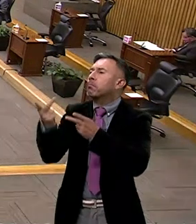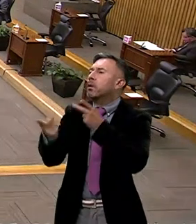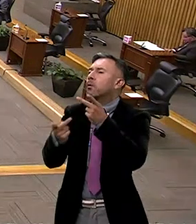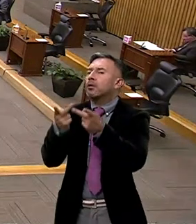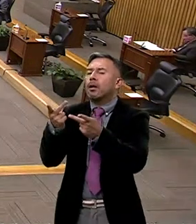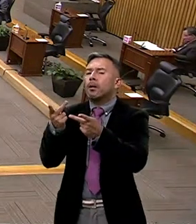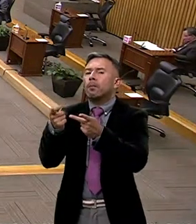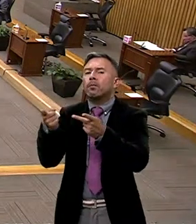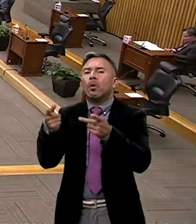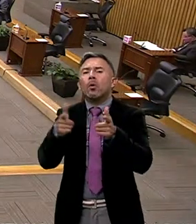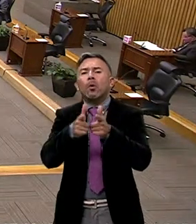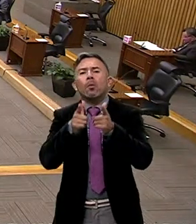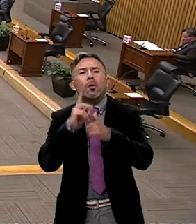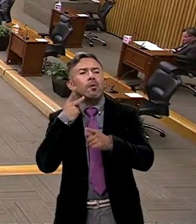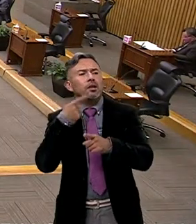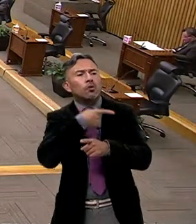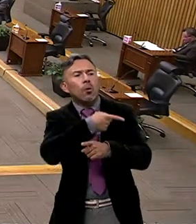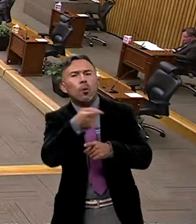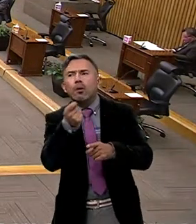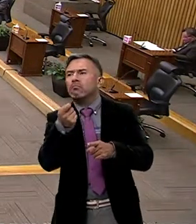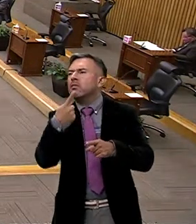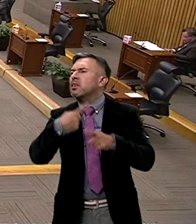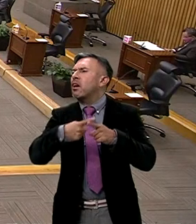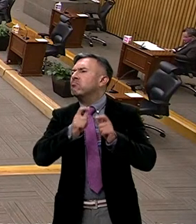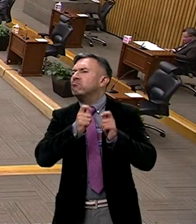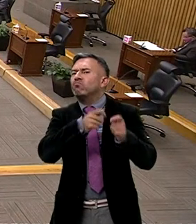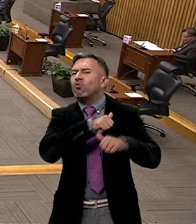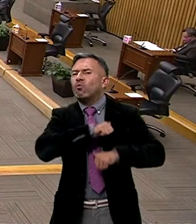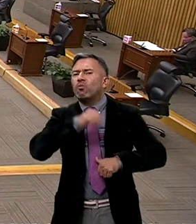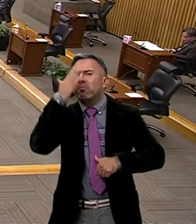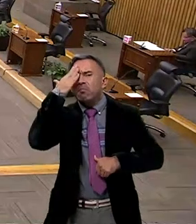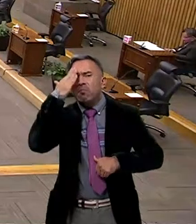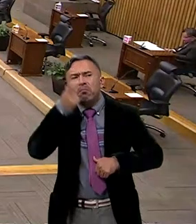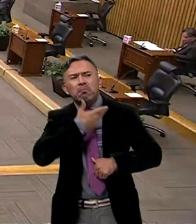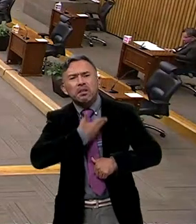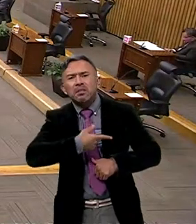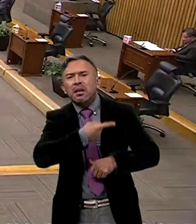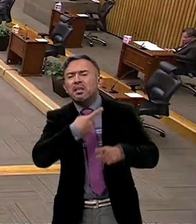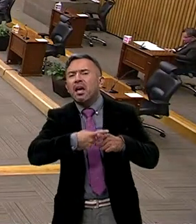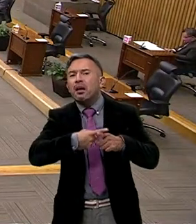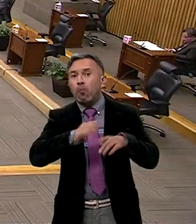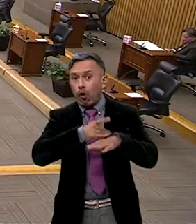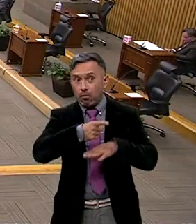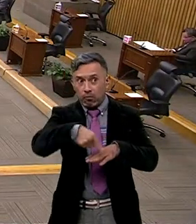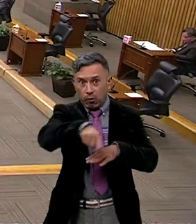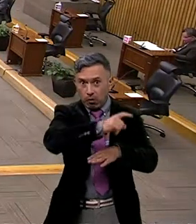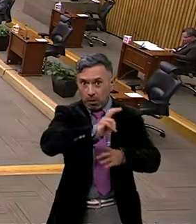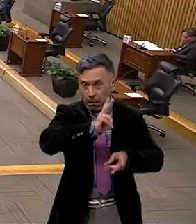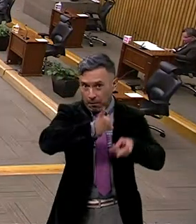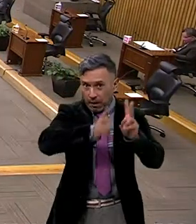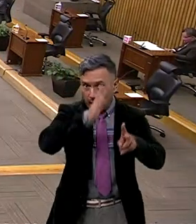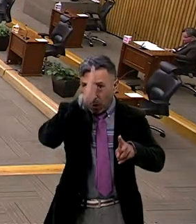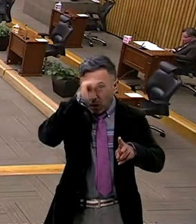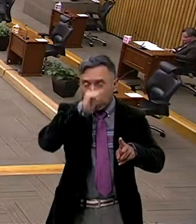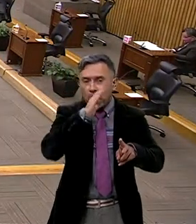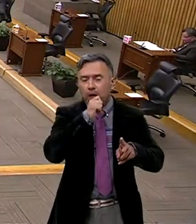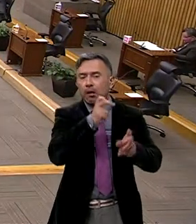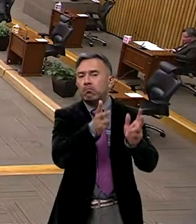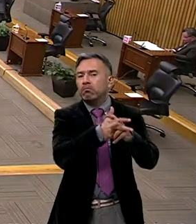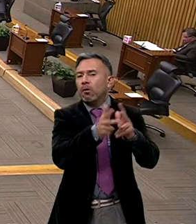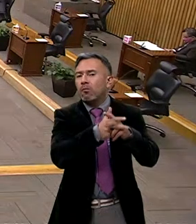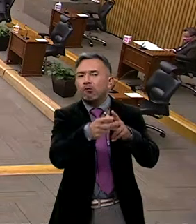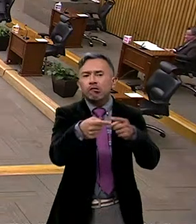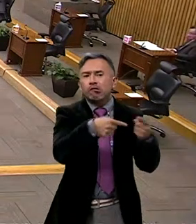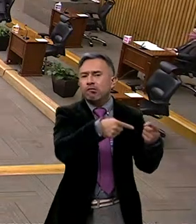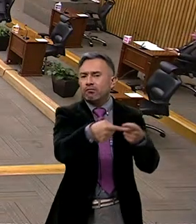su partido porque no tiene ni siquiera la capacidad de ponerse de acuerdo son como se dijo hace un momento y los